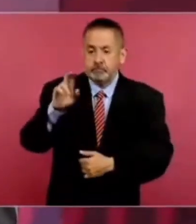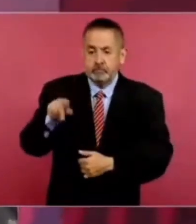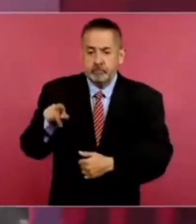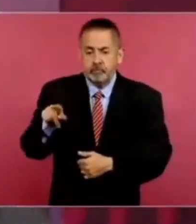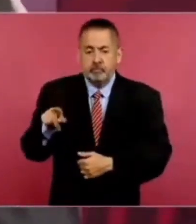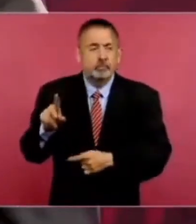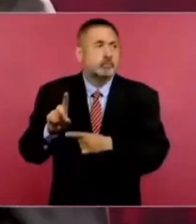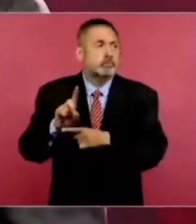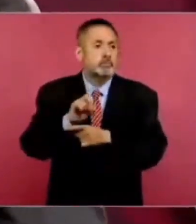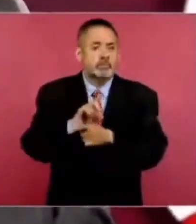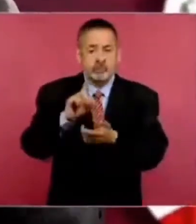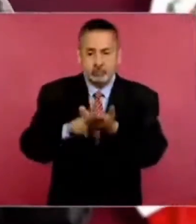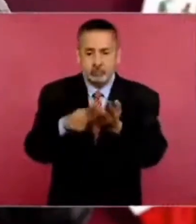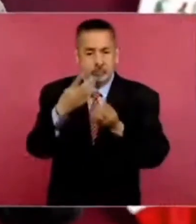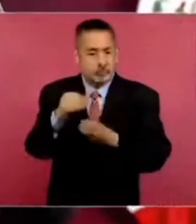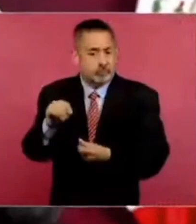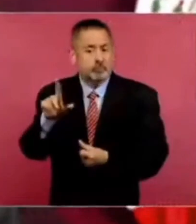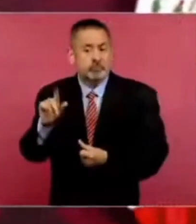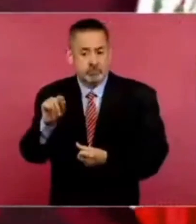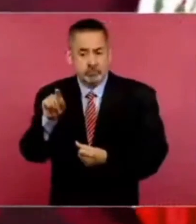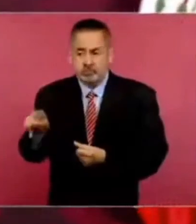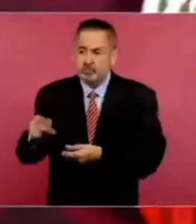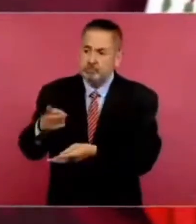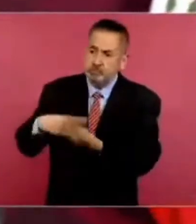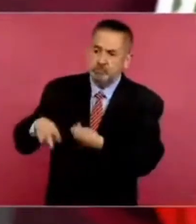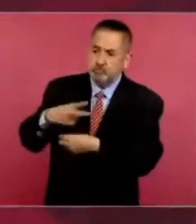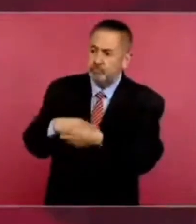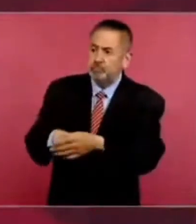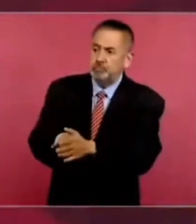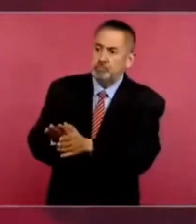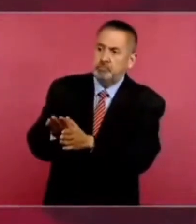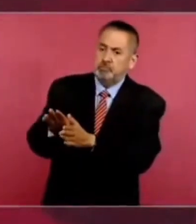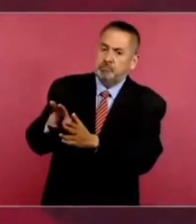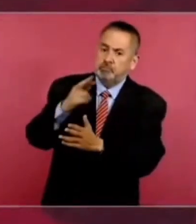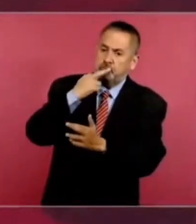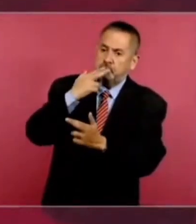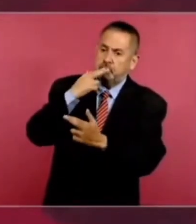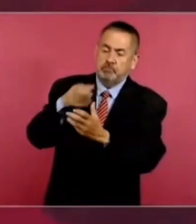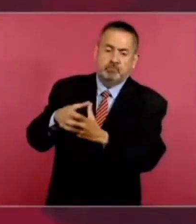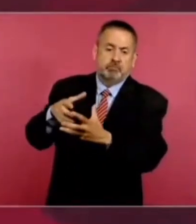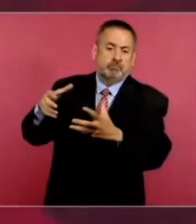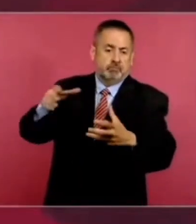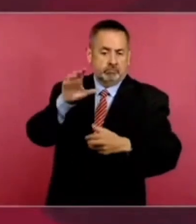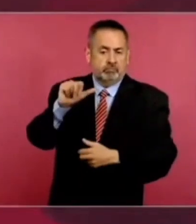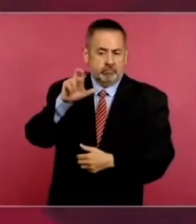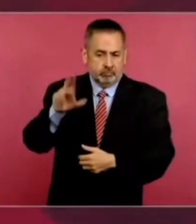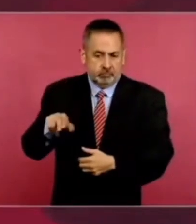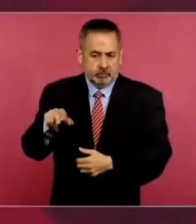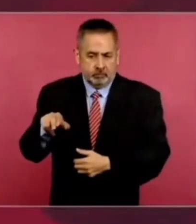desde los 70 empezó el crecimiento en Cancún.